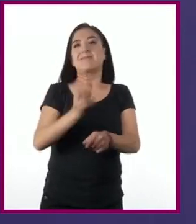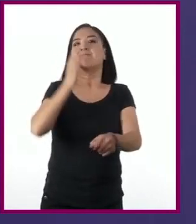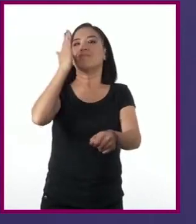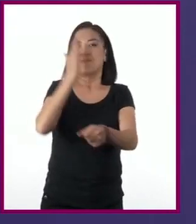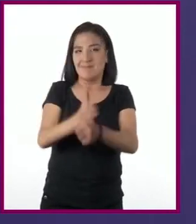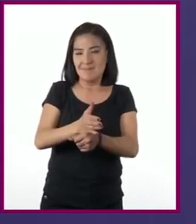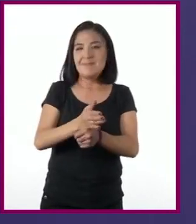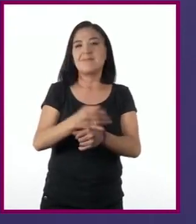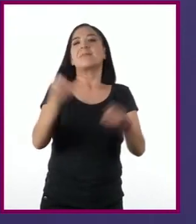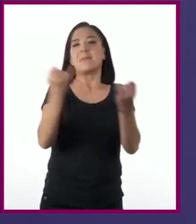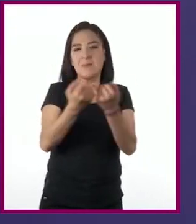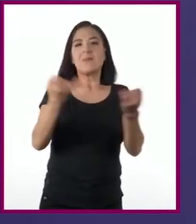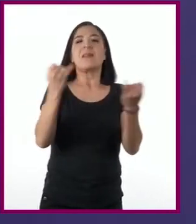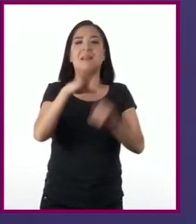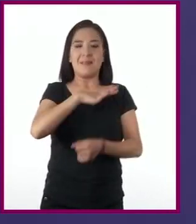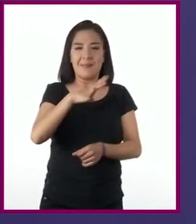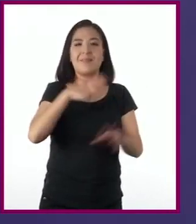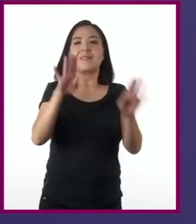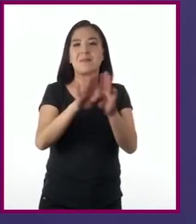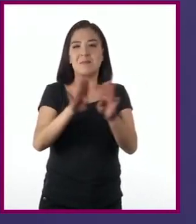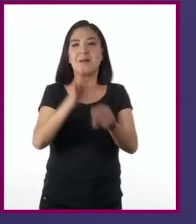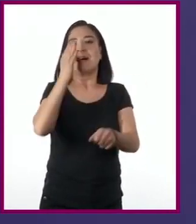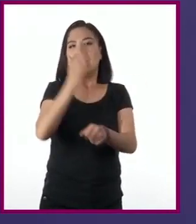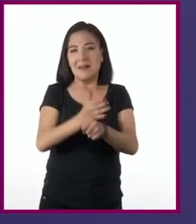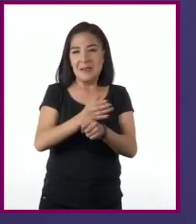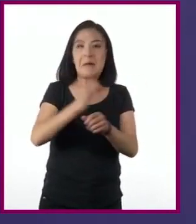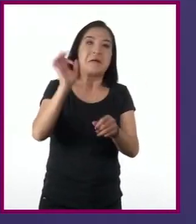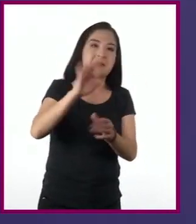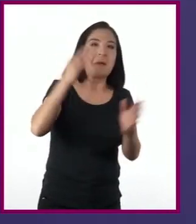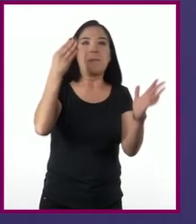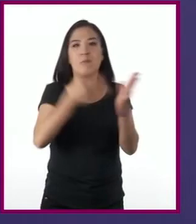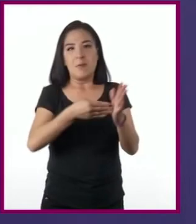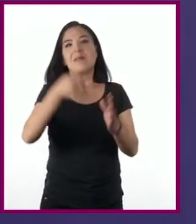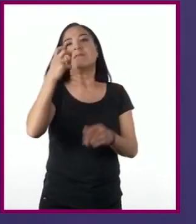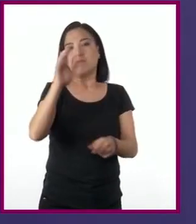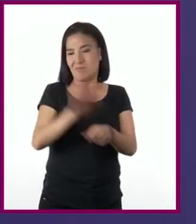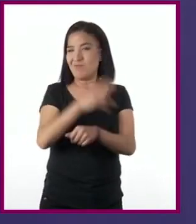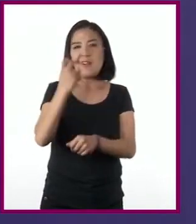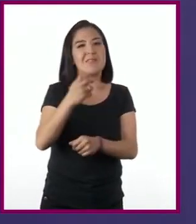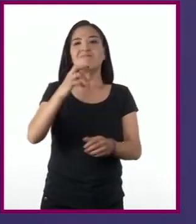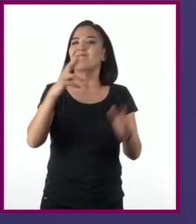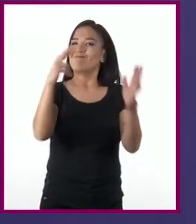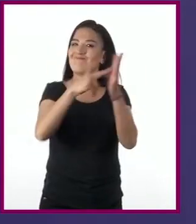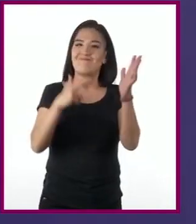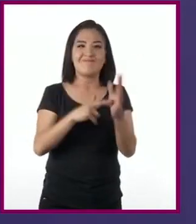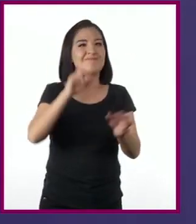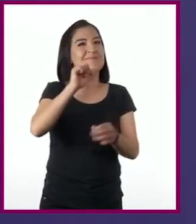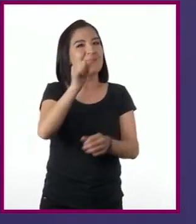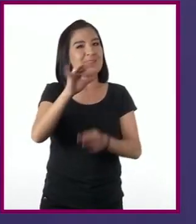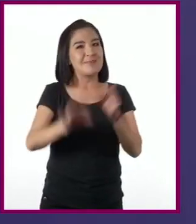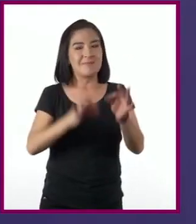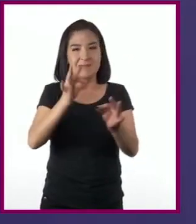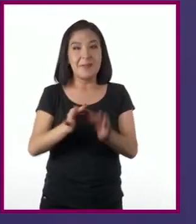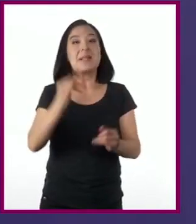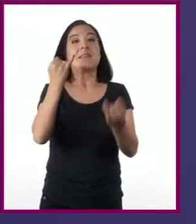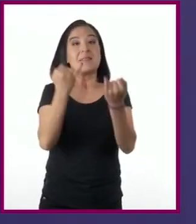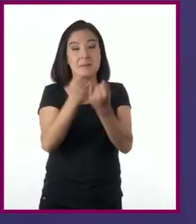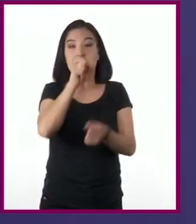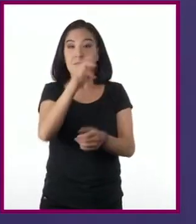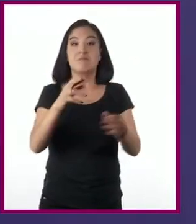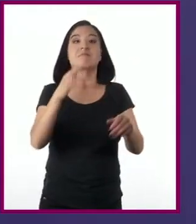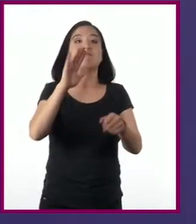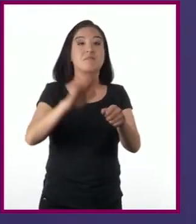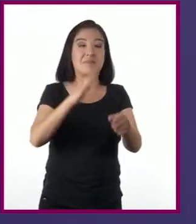bien, sabemos que existen sanciones y estas ocurren como consecuencia por no cumplir las reglas. Las sanciones también deben